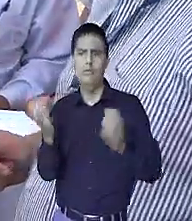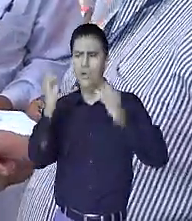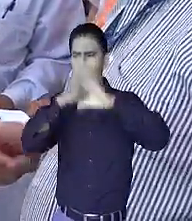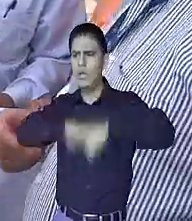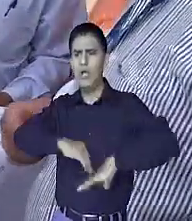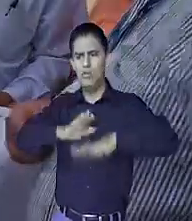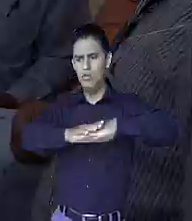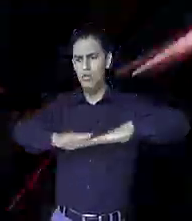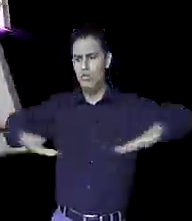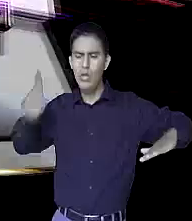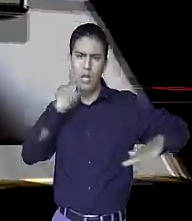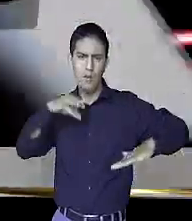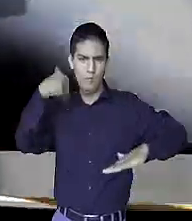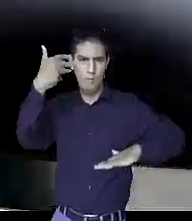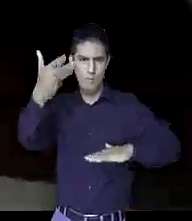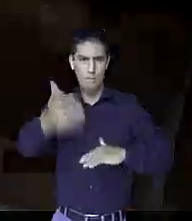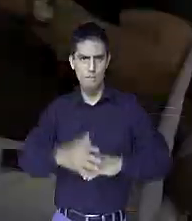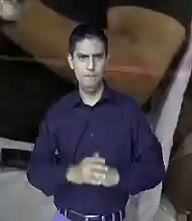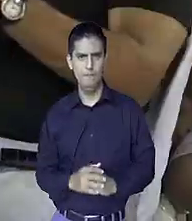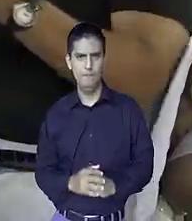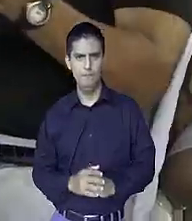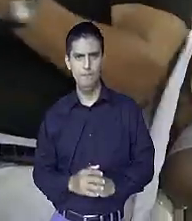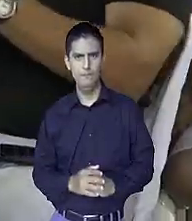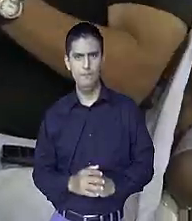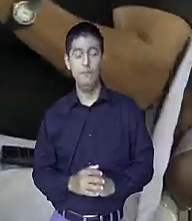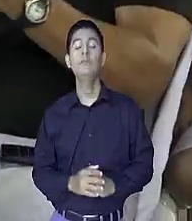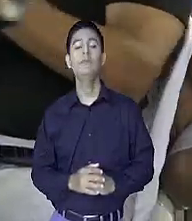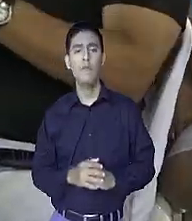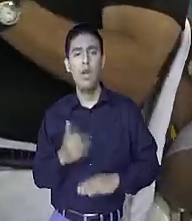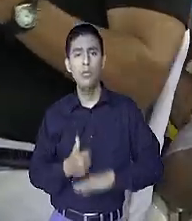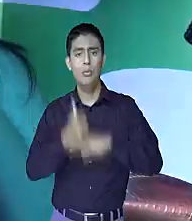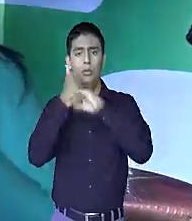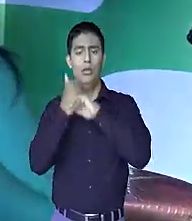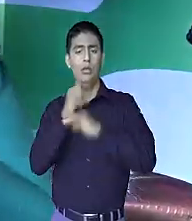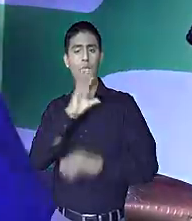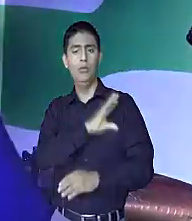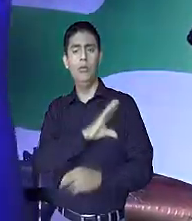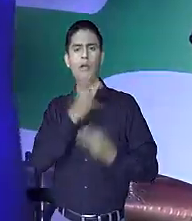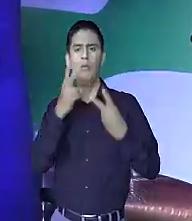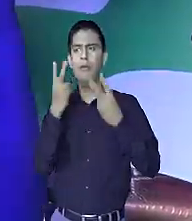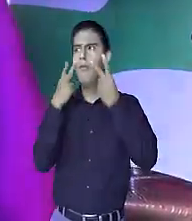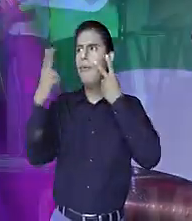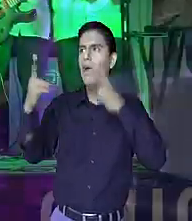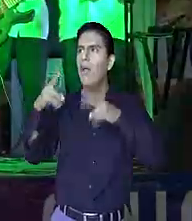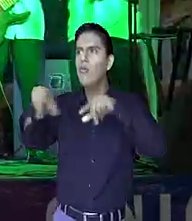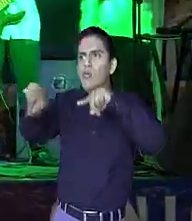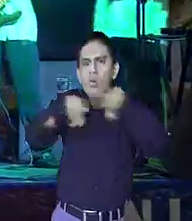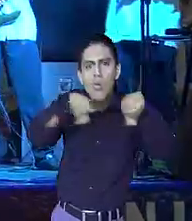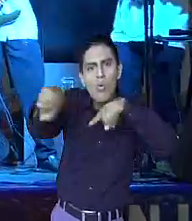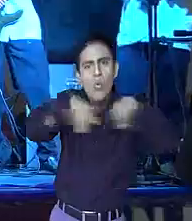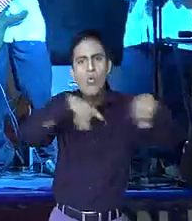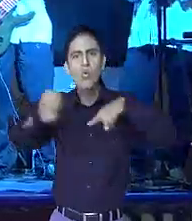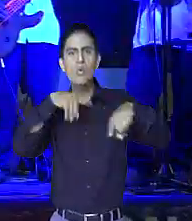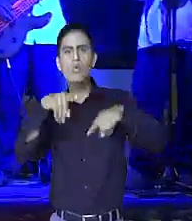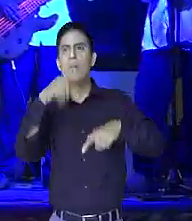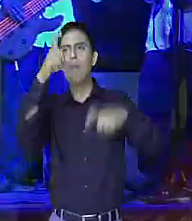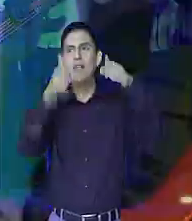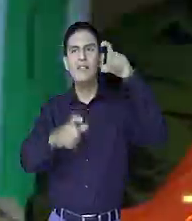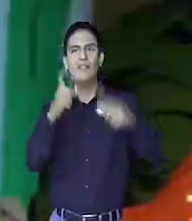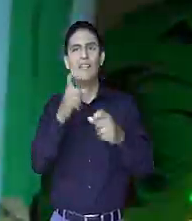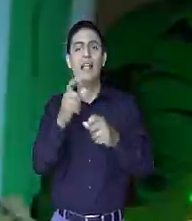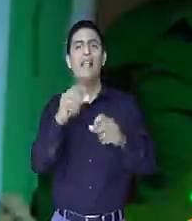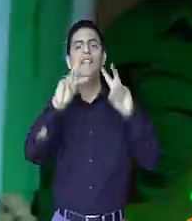al asfaltado. Las autoridades municipales presenciaron la final del concurso denominado Lago Agrio Te